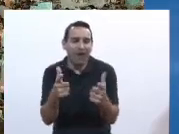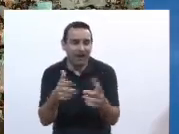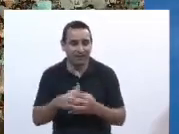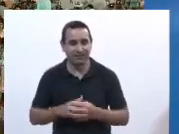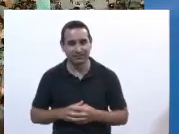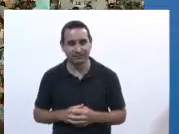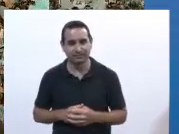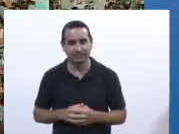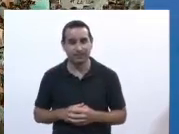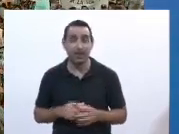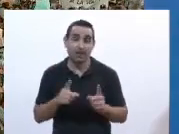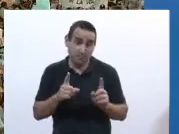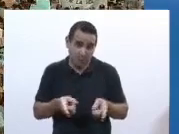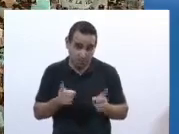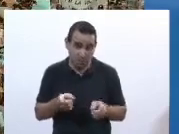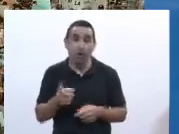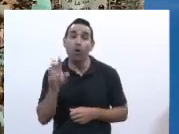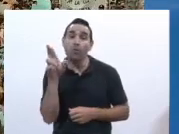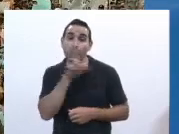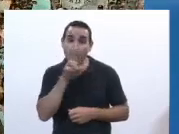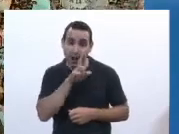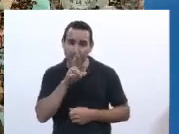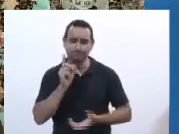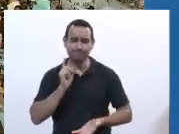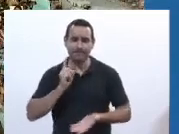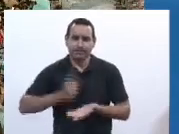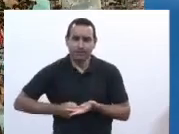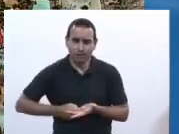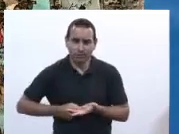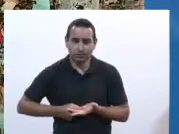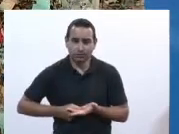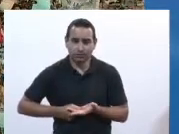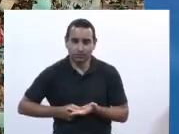También es cierto que la mujer que ha tomado la decisión